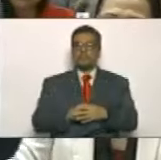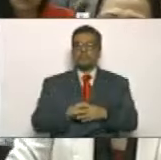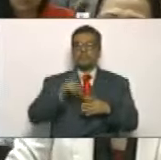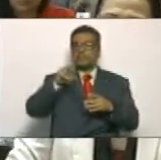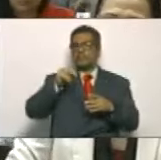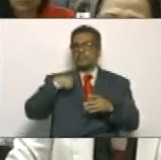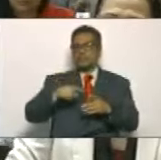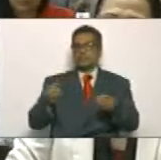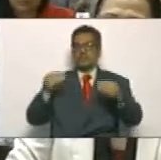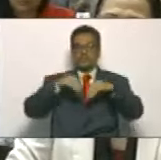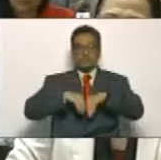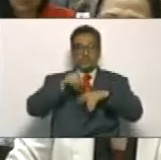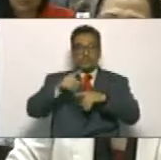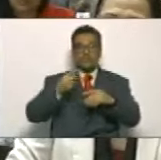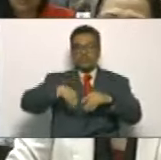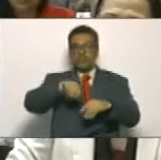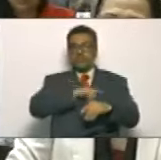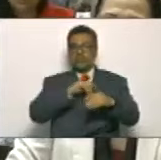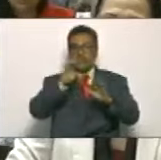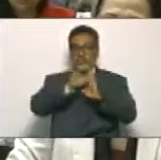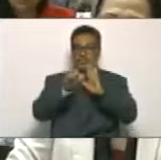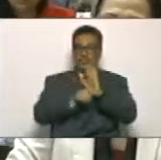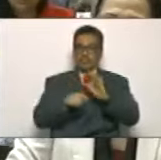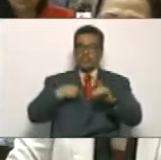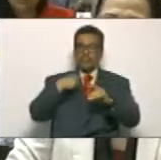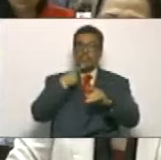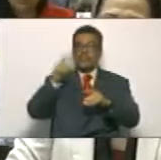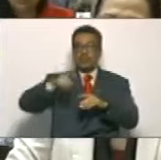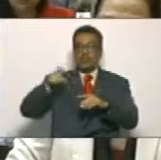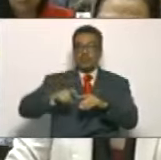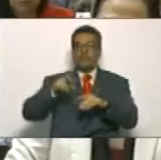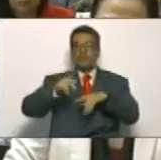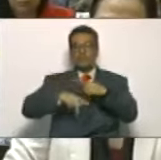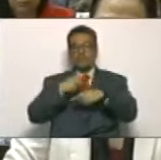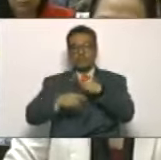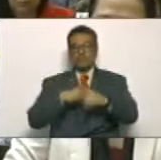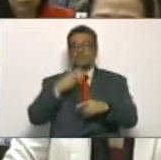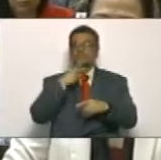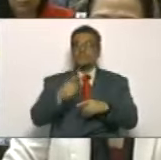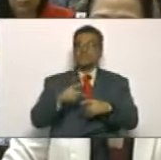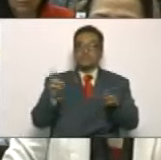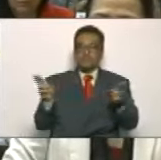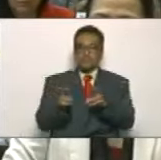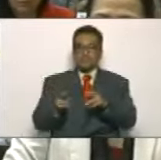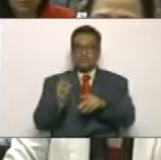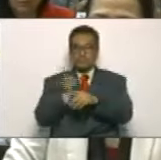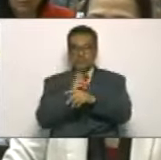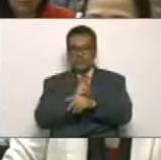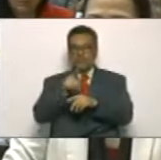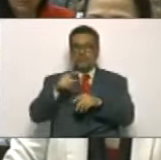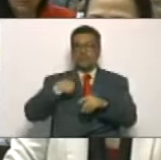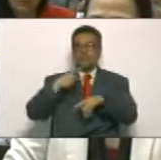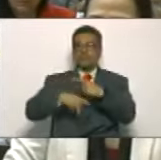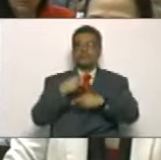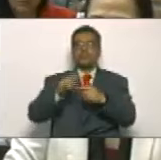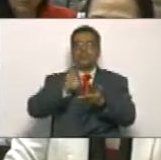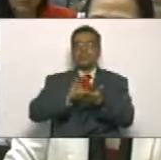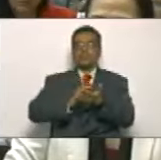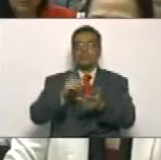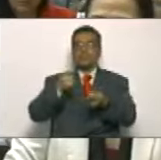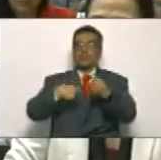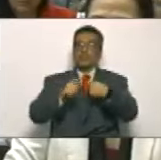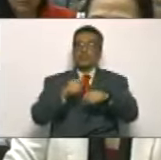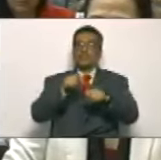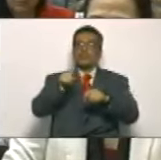se ha puesto acorde a lo que plantea nuestra Constitución de la oralidad y la necesidad de que los procedimientos sean orales, breves y expeditos, es el procedimiento civil y